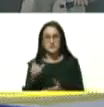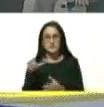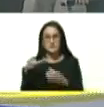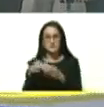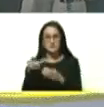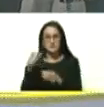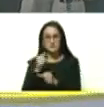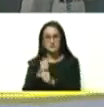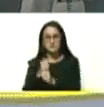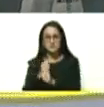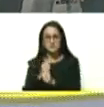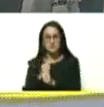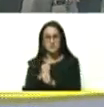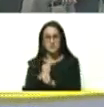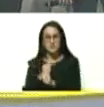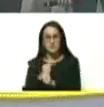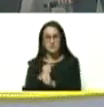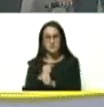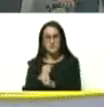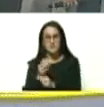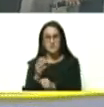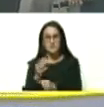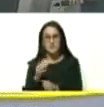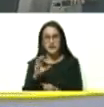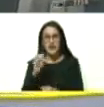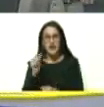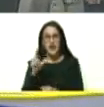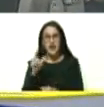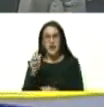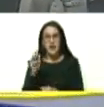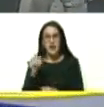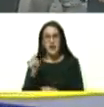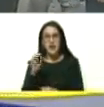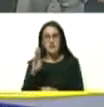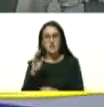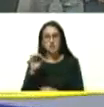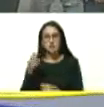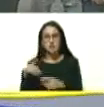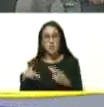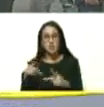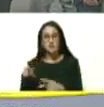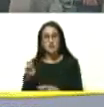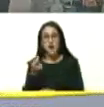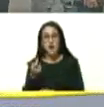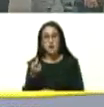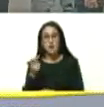¿ah? En Calabozo, produciendo arroz del Guárico